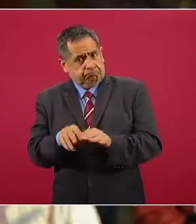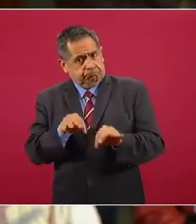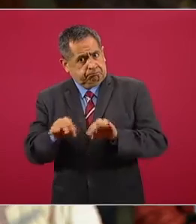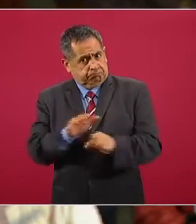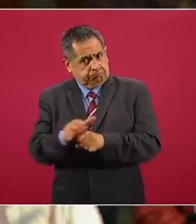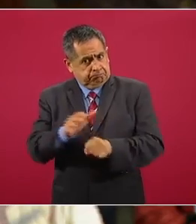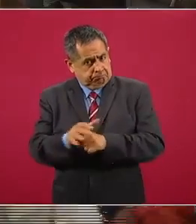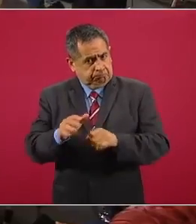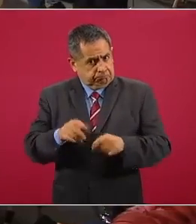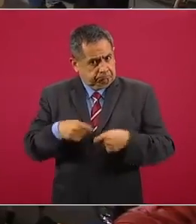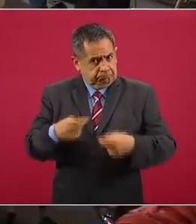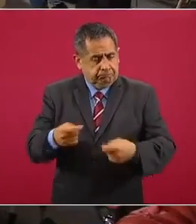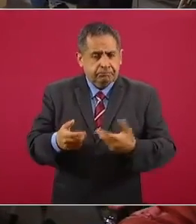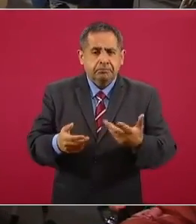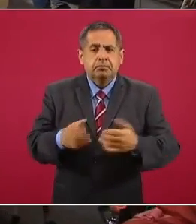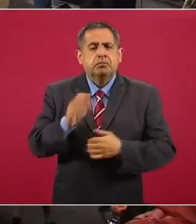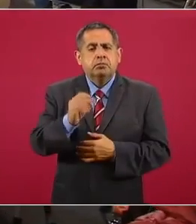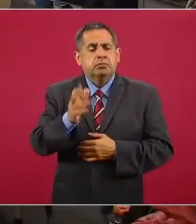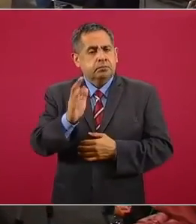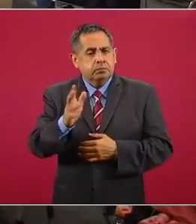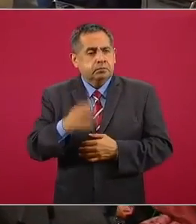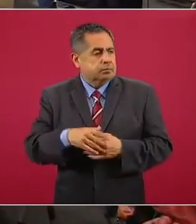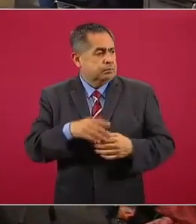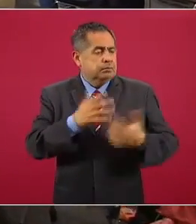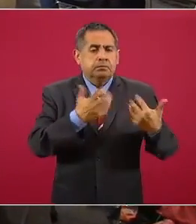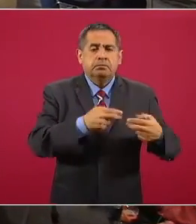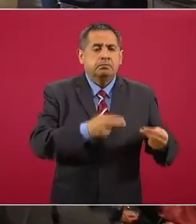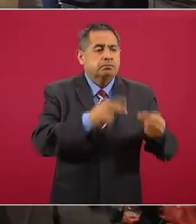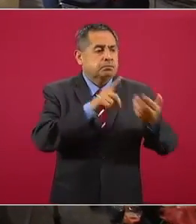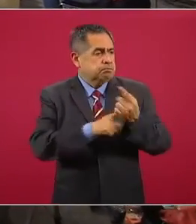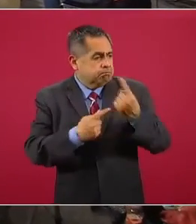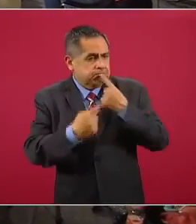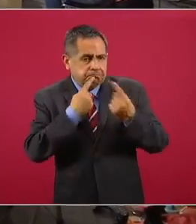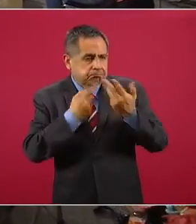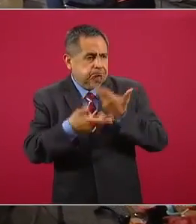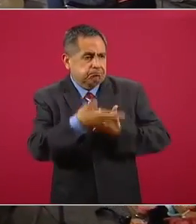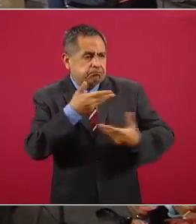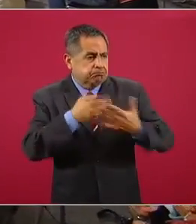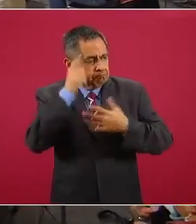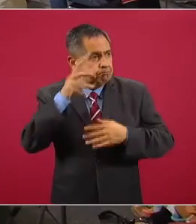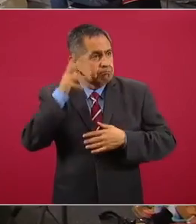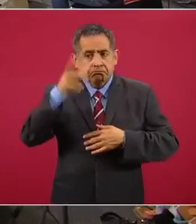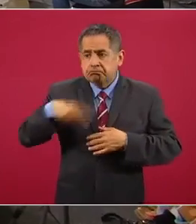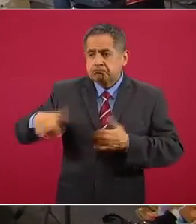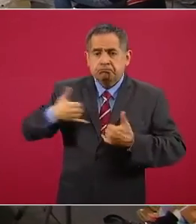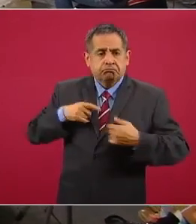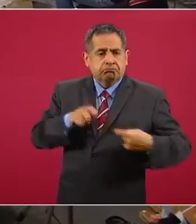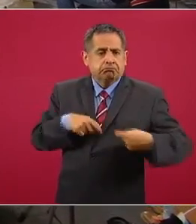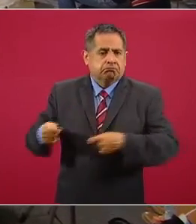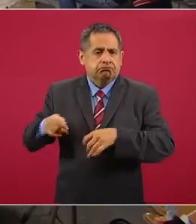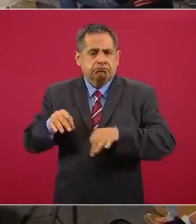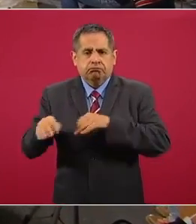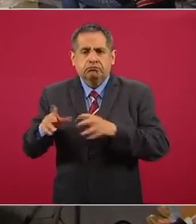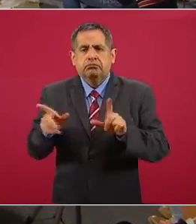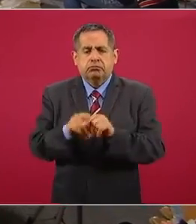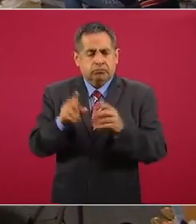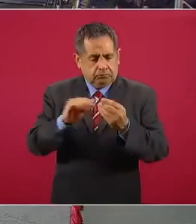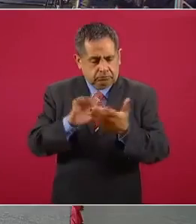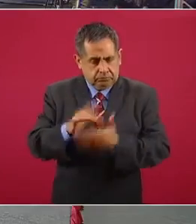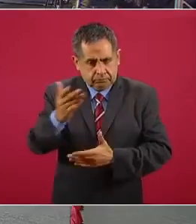y si se ha tenido diálogo con la iniciativa privada para tener trabajo para todos estos jóvenes. Esa sería la primera. Muchas gracias,